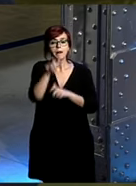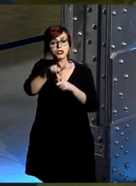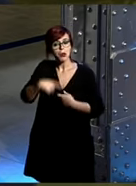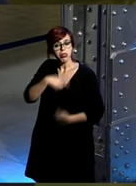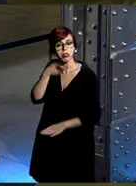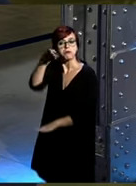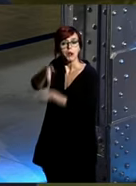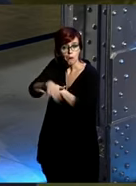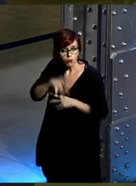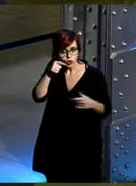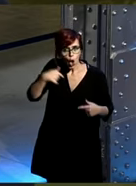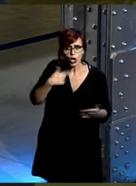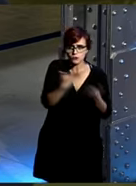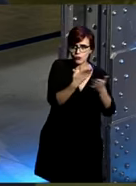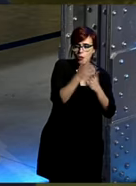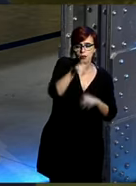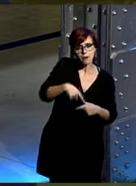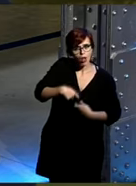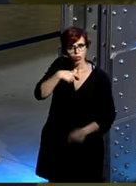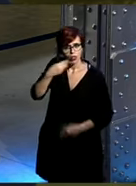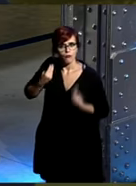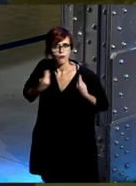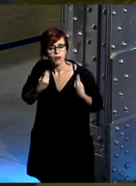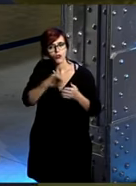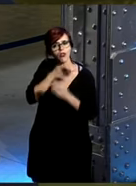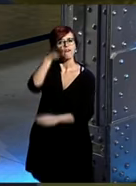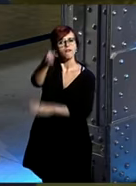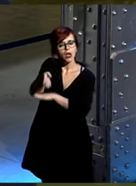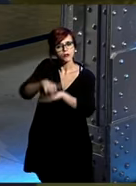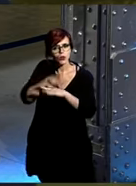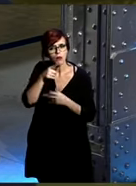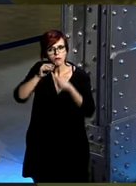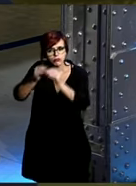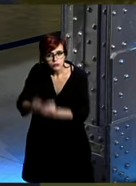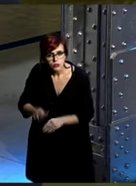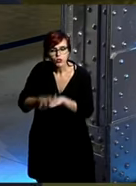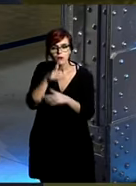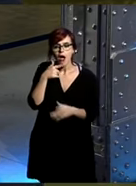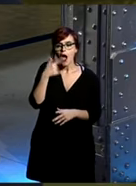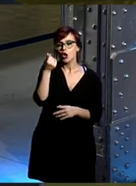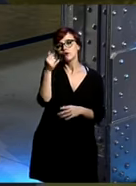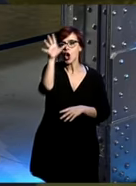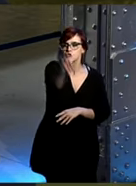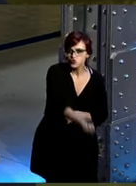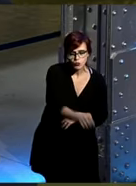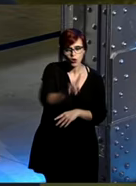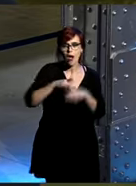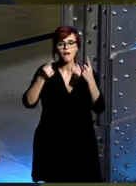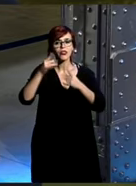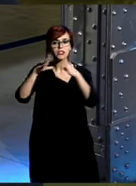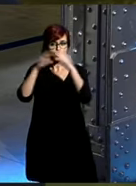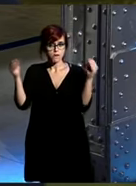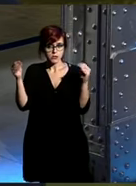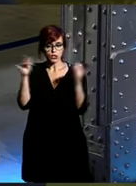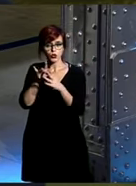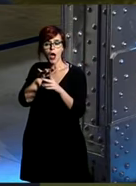los estudiantes son ciudadanos, van a producir, van a reflexionar desde la producción, no desde el consumo. La universidad tradicional es un lugar